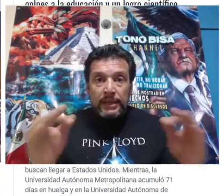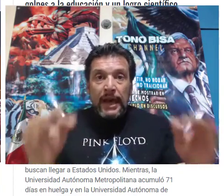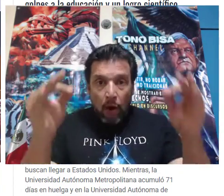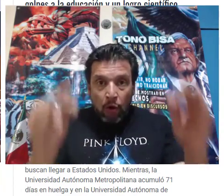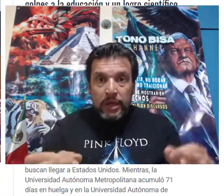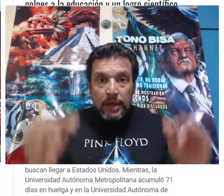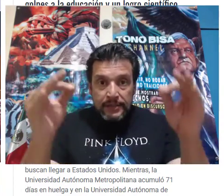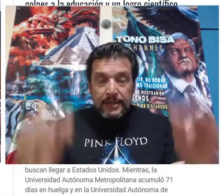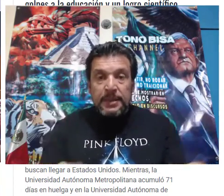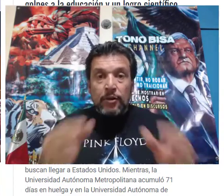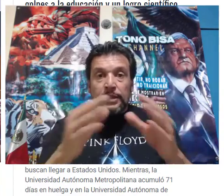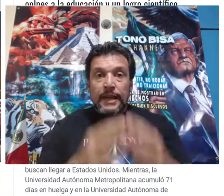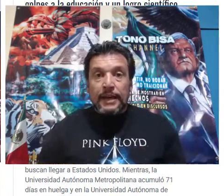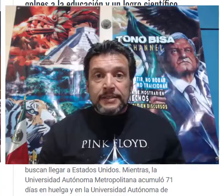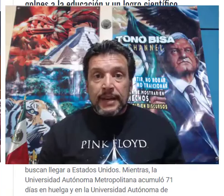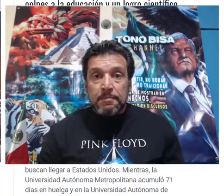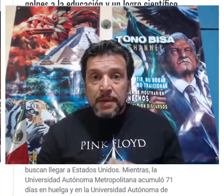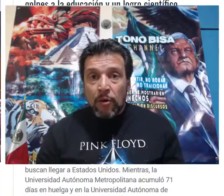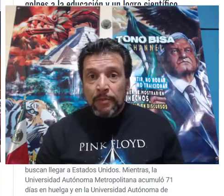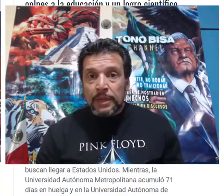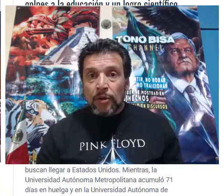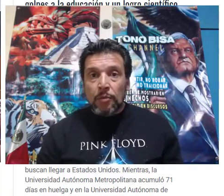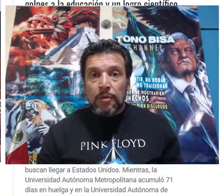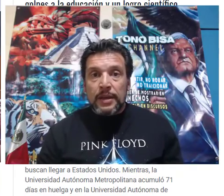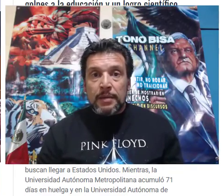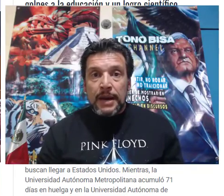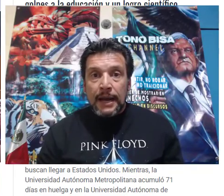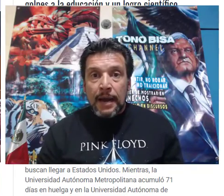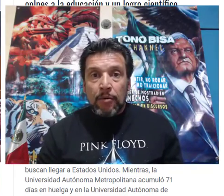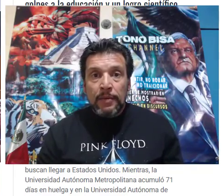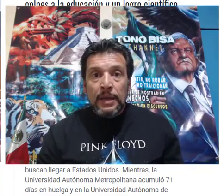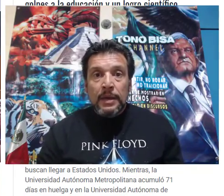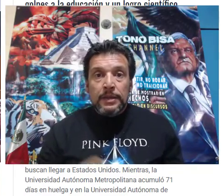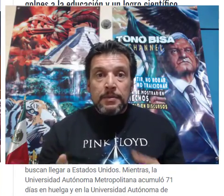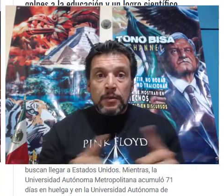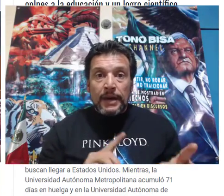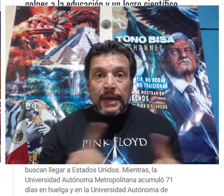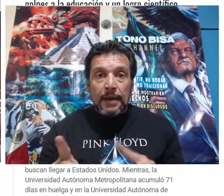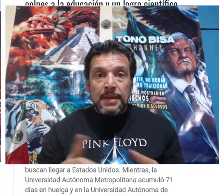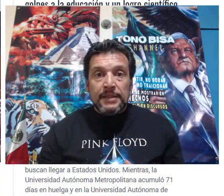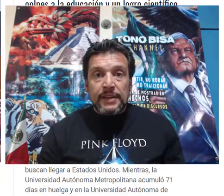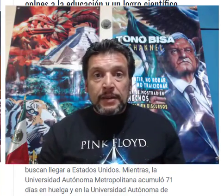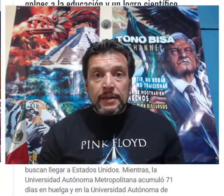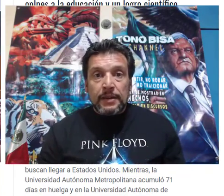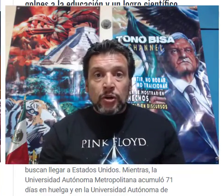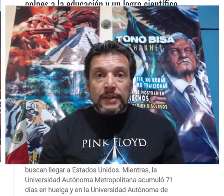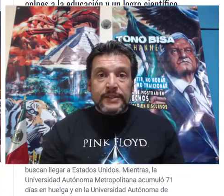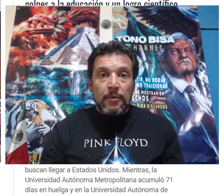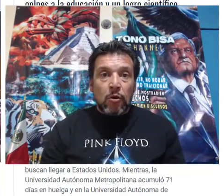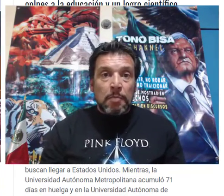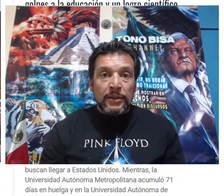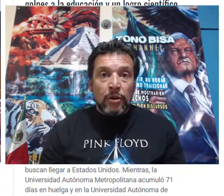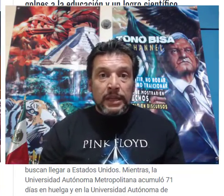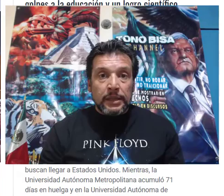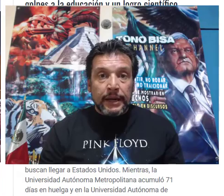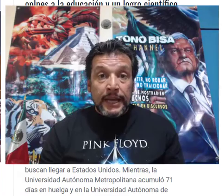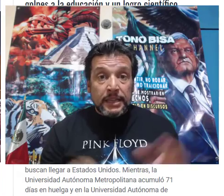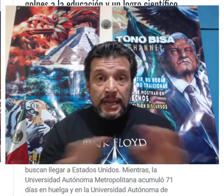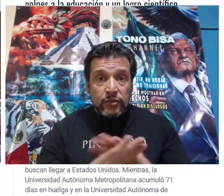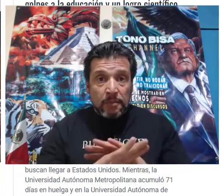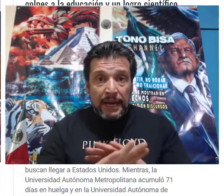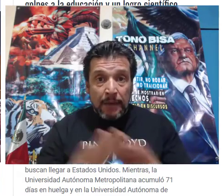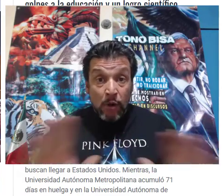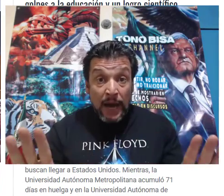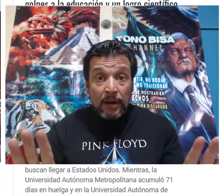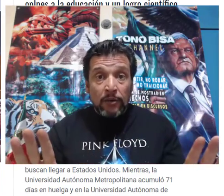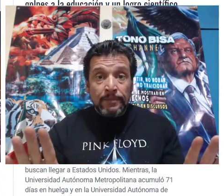porque ahorita, hoy, este video tenía que ser en vivo y no lo pude llevar a cabo debido a que cambié el servicio que estaba ocupando de internet